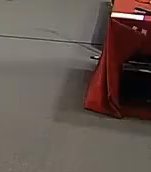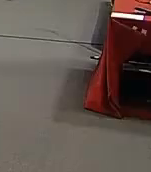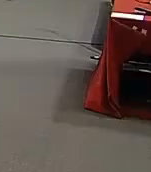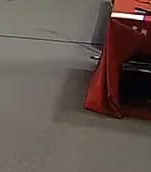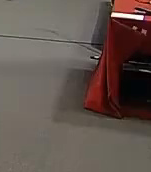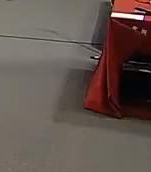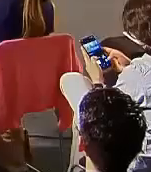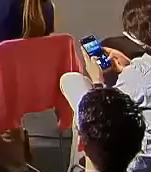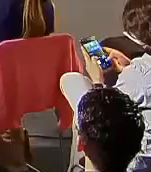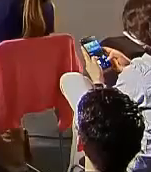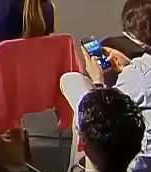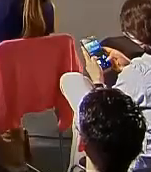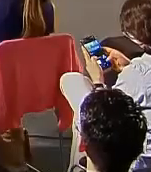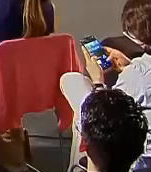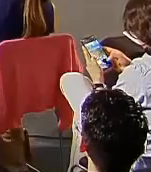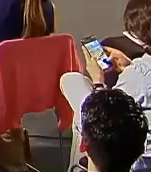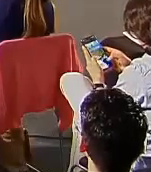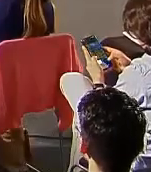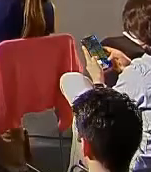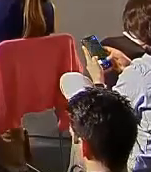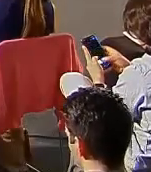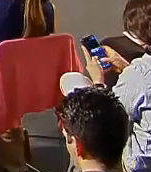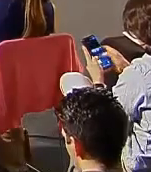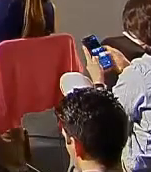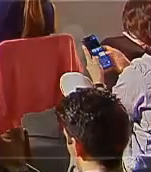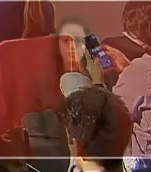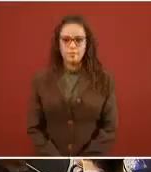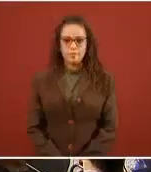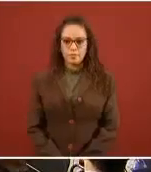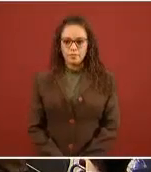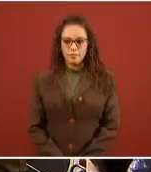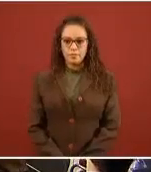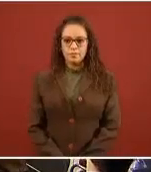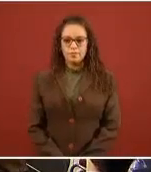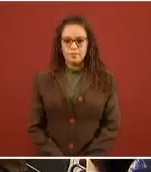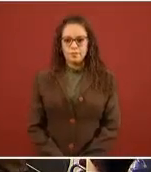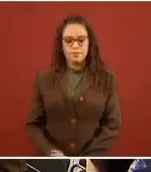Muy buenas tardes. Buenas tardes.